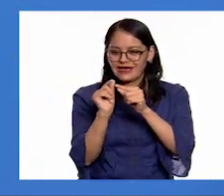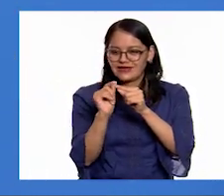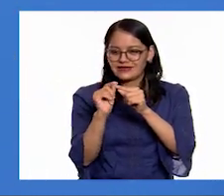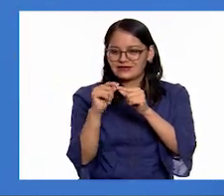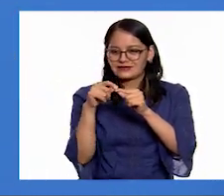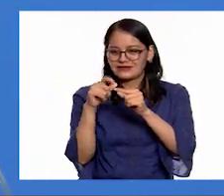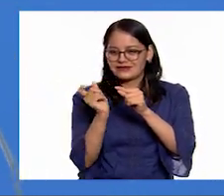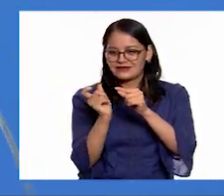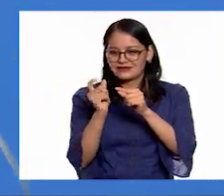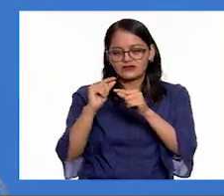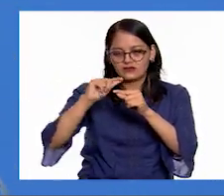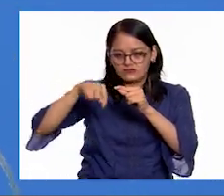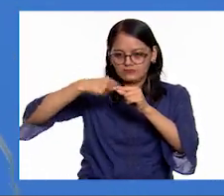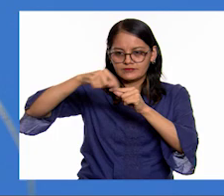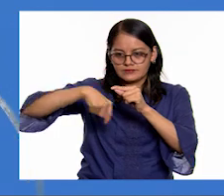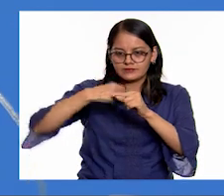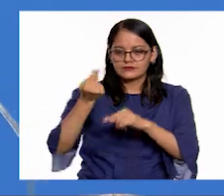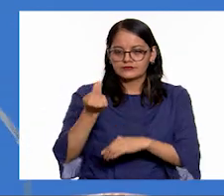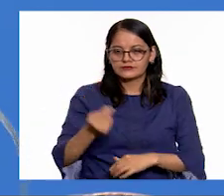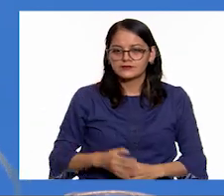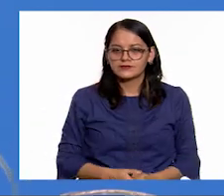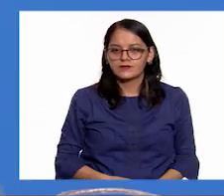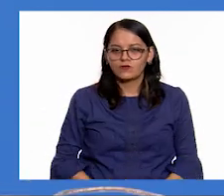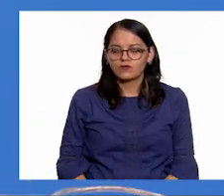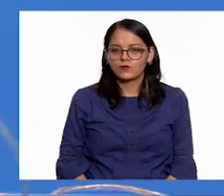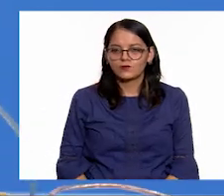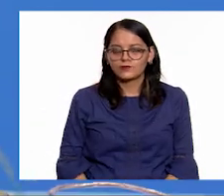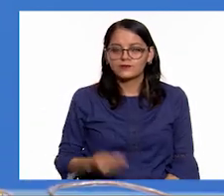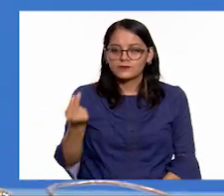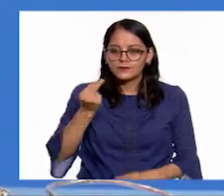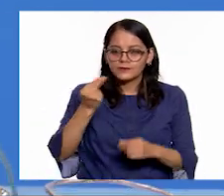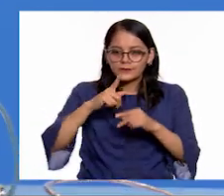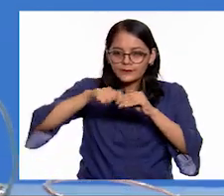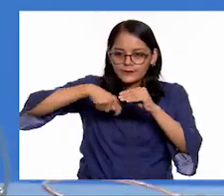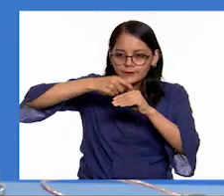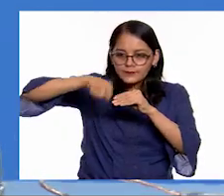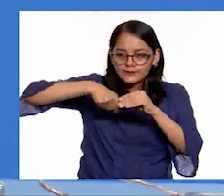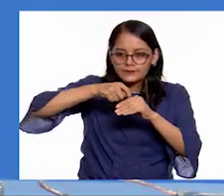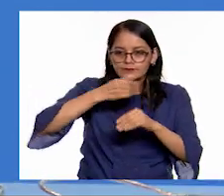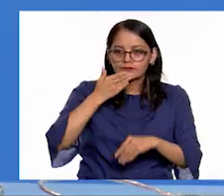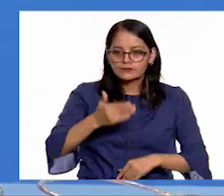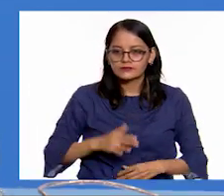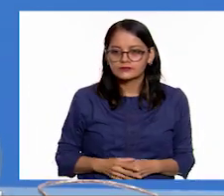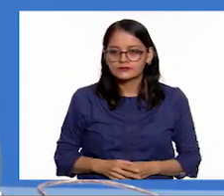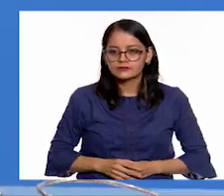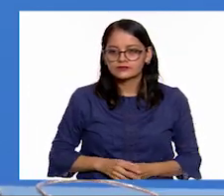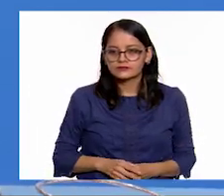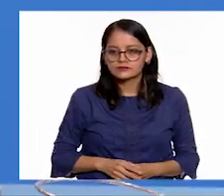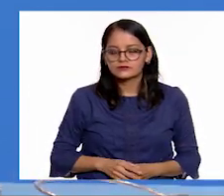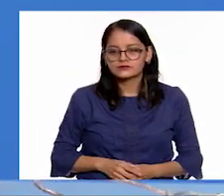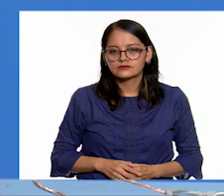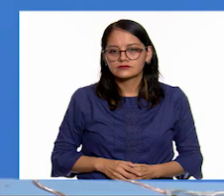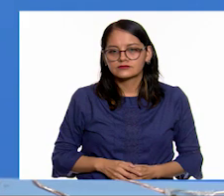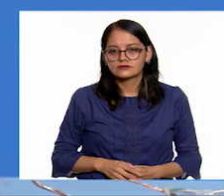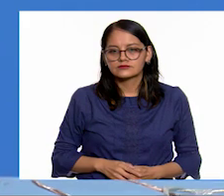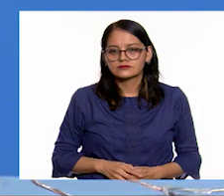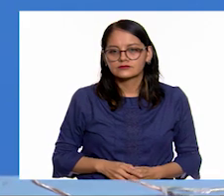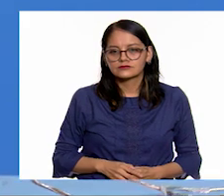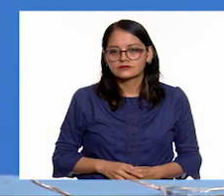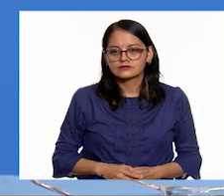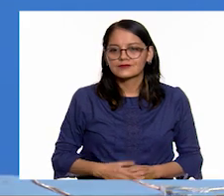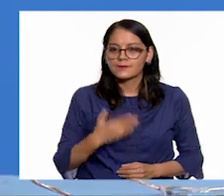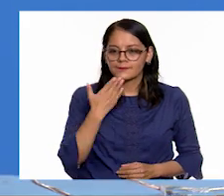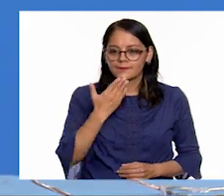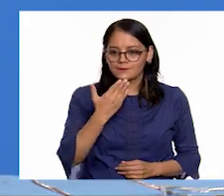el metal, vamos a tratar de enredarlo. Y bueno, Muy